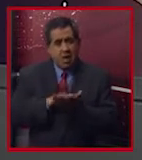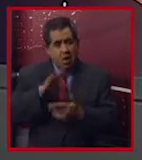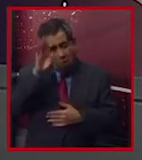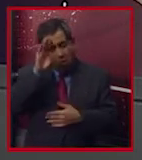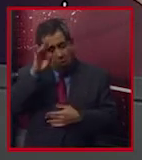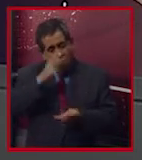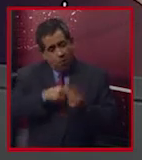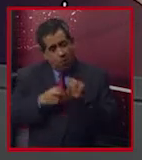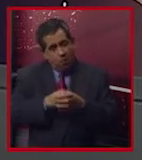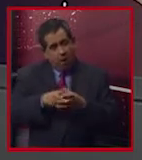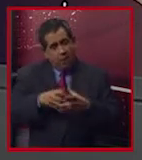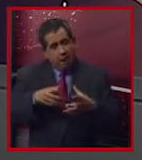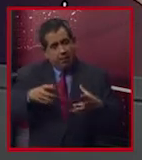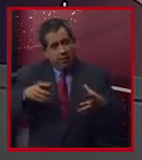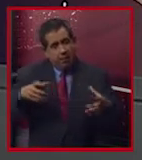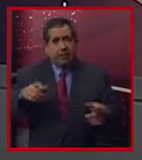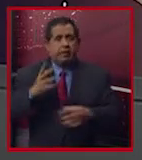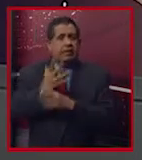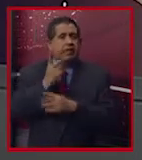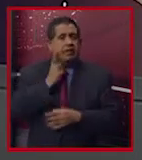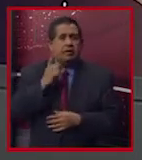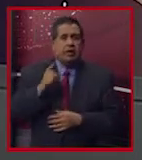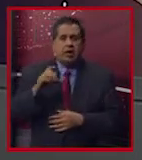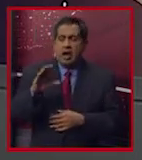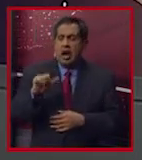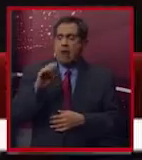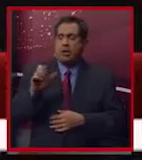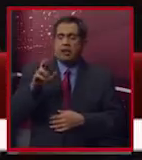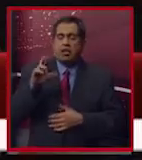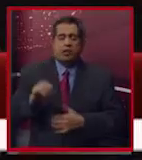incrementando. Así lo enfatizó el diputado Virgilio Caballero.